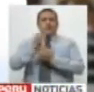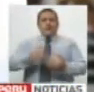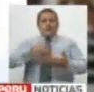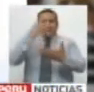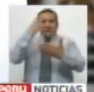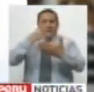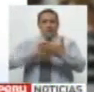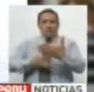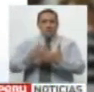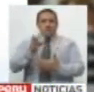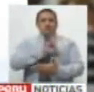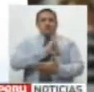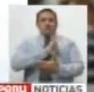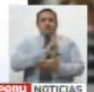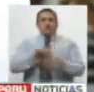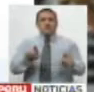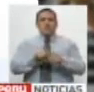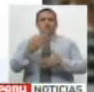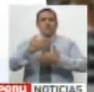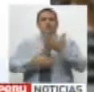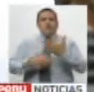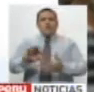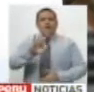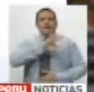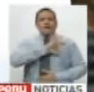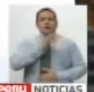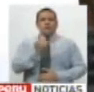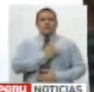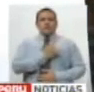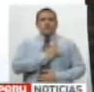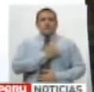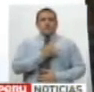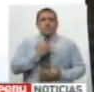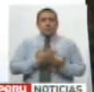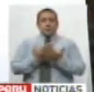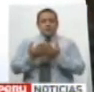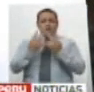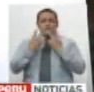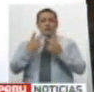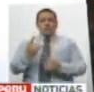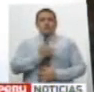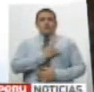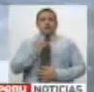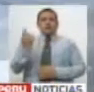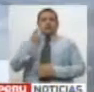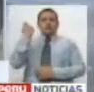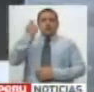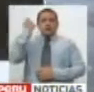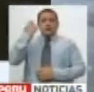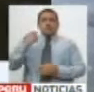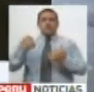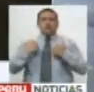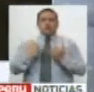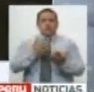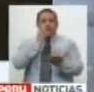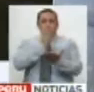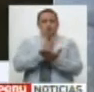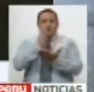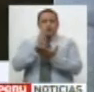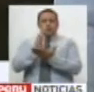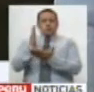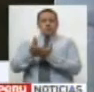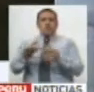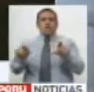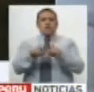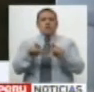Evaluación Institucional y Acreditación Universitaria, el caso de la Universidad de Trujillo, tiene fragmentos similares